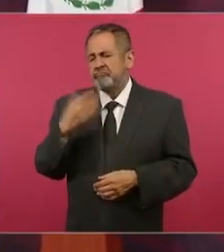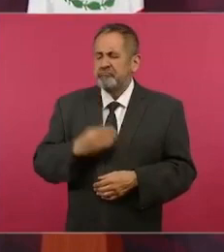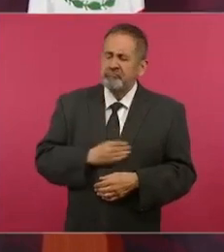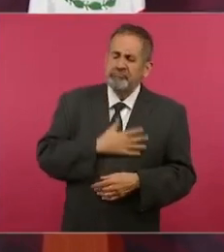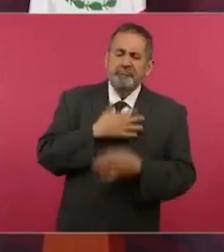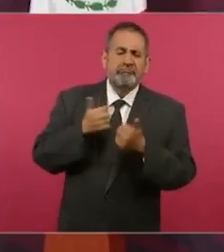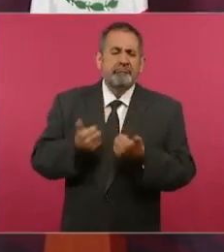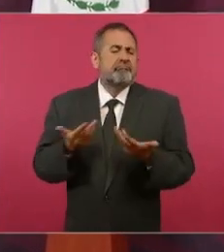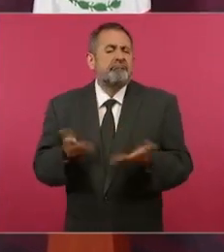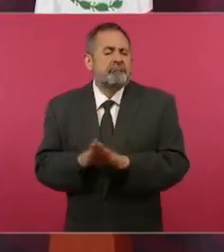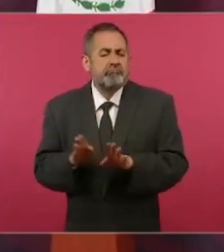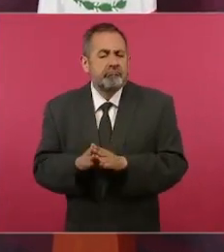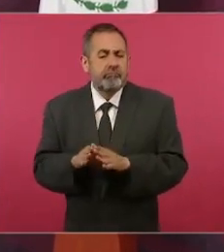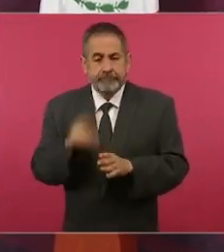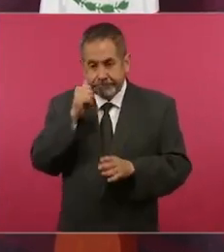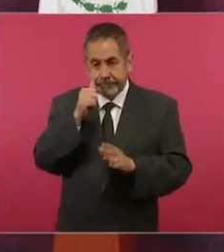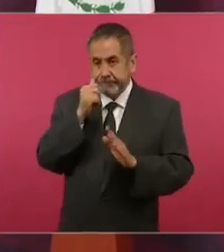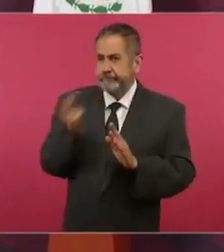cada 2 años.